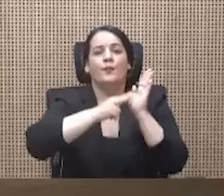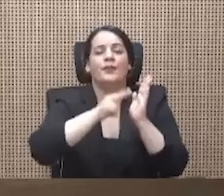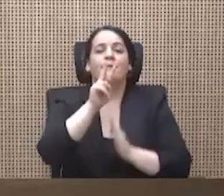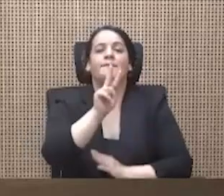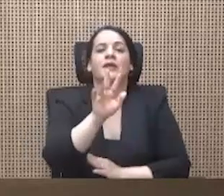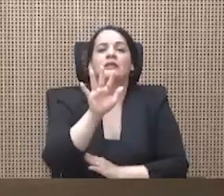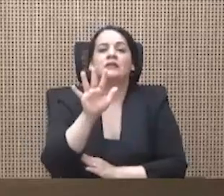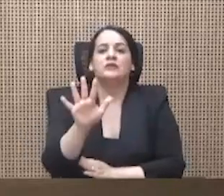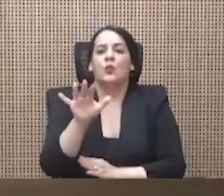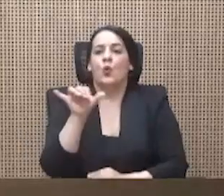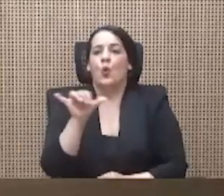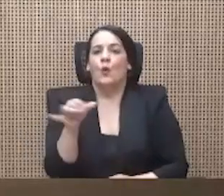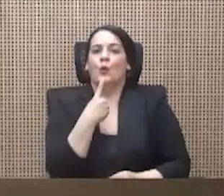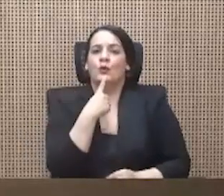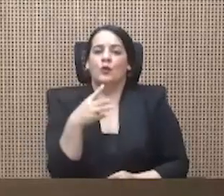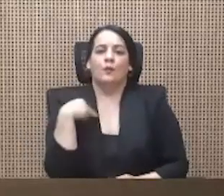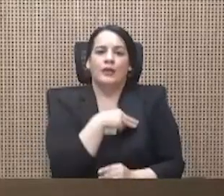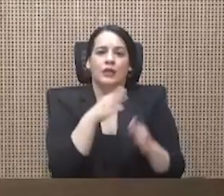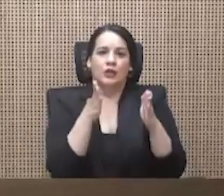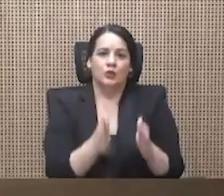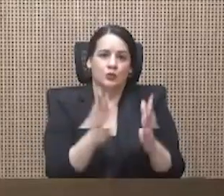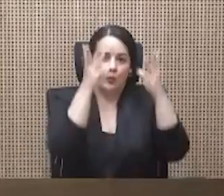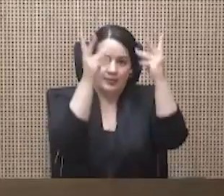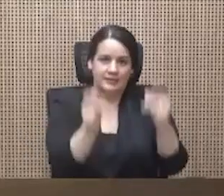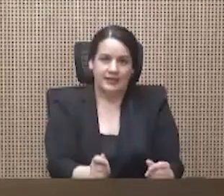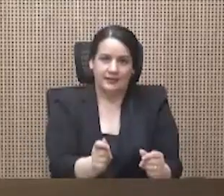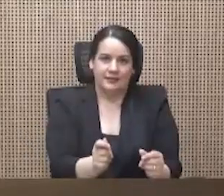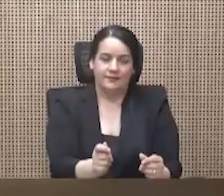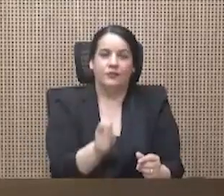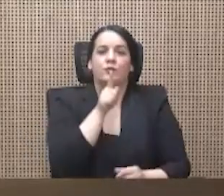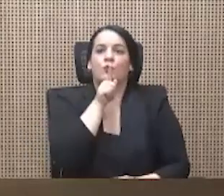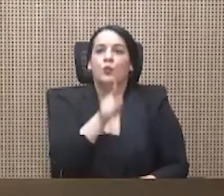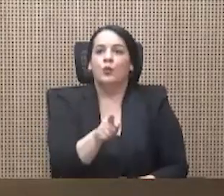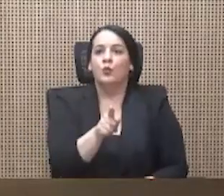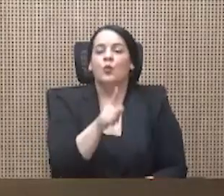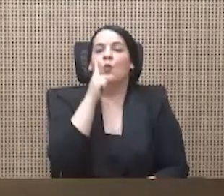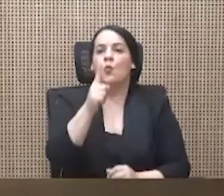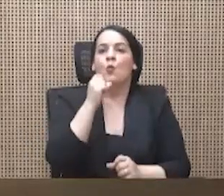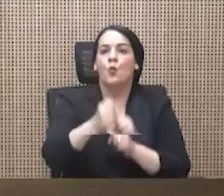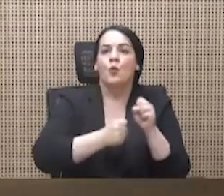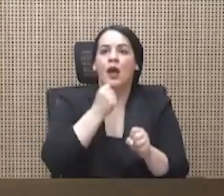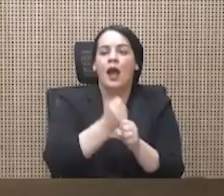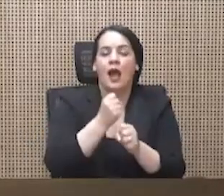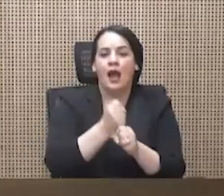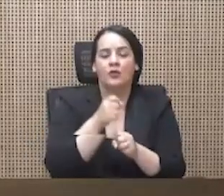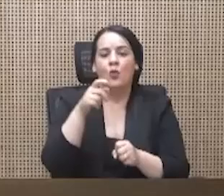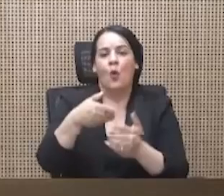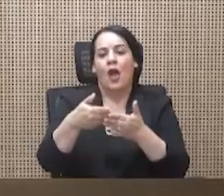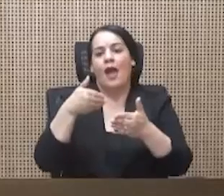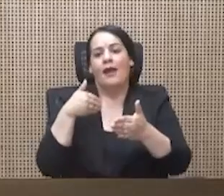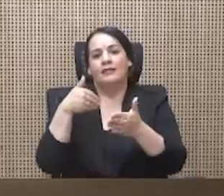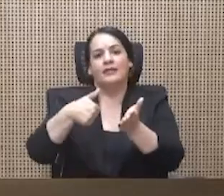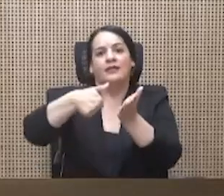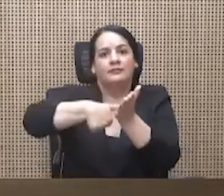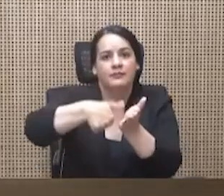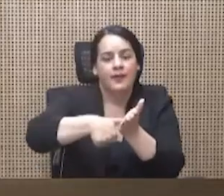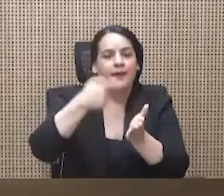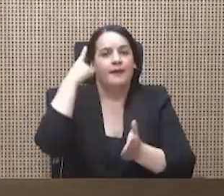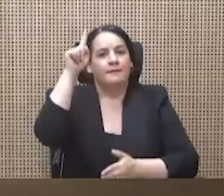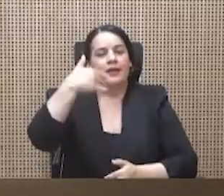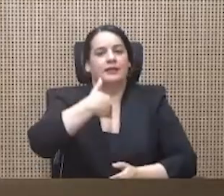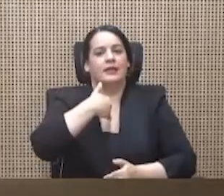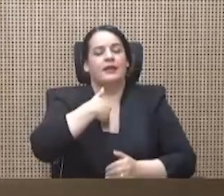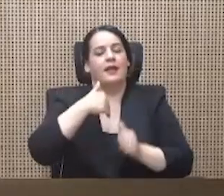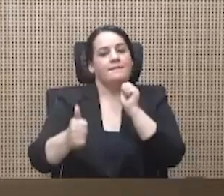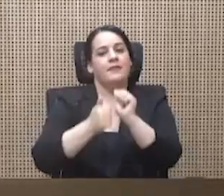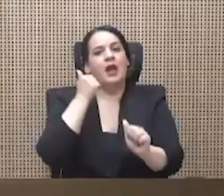anunció el señor ministro de Hacienda, que por cierto es un año preelectoral, para poder tener mayor margen